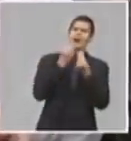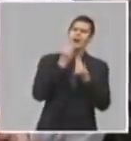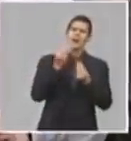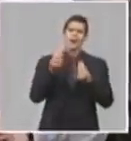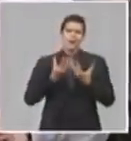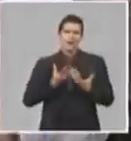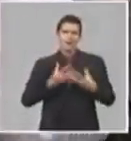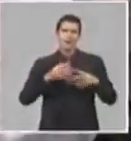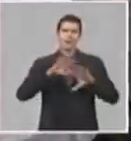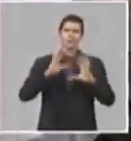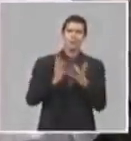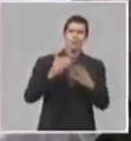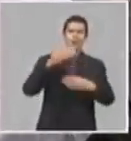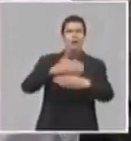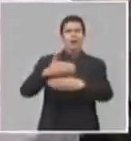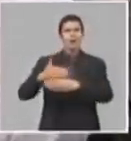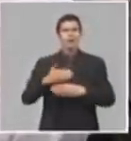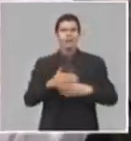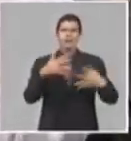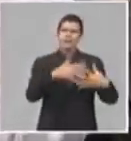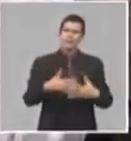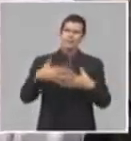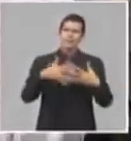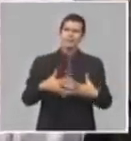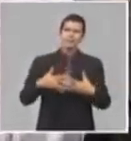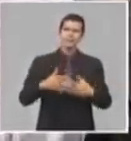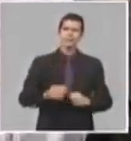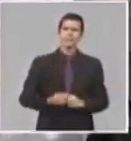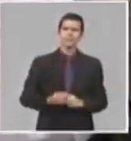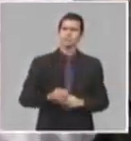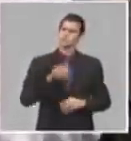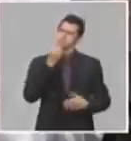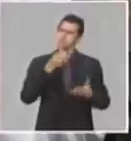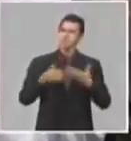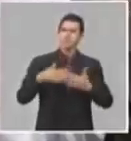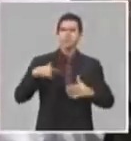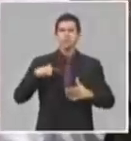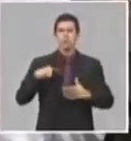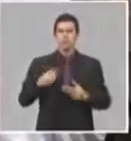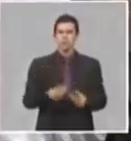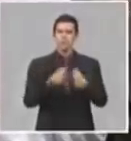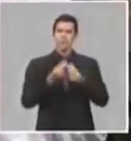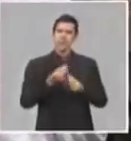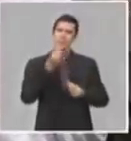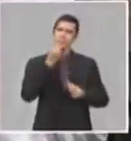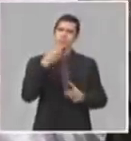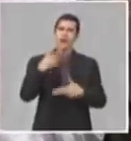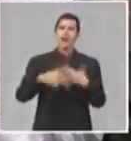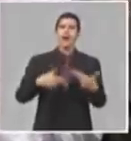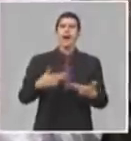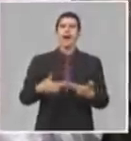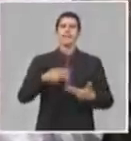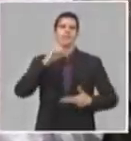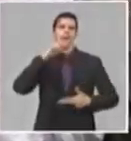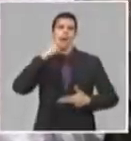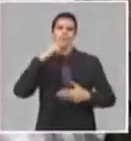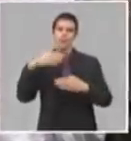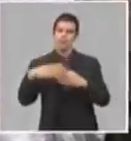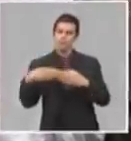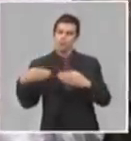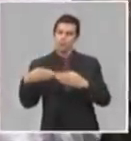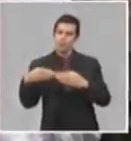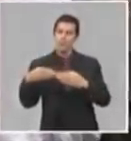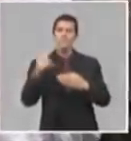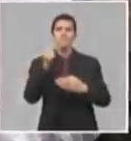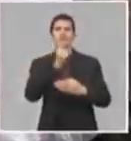nosotros. Eso permite darle más capacidad de compra a la divisa, o sea, a ese dólar, porque ya no enfrentarías el gasto de